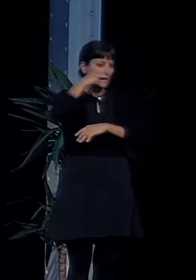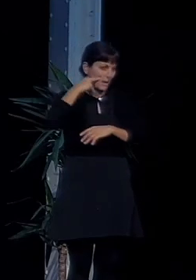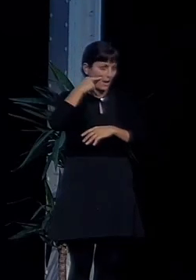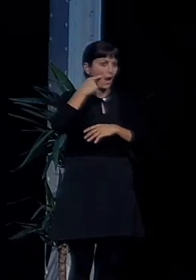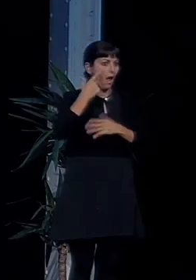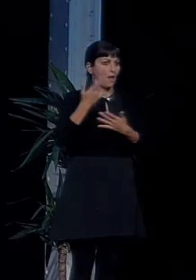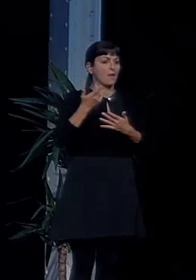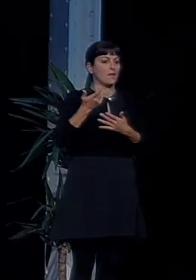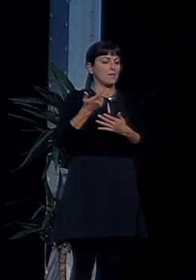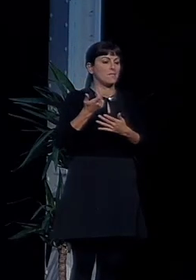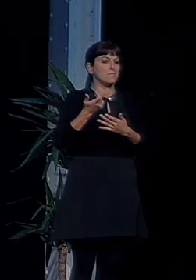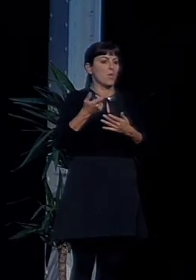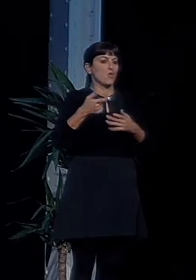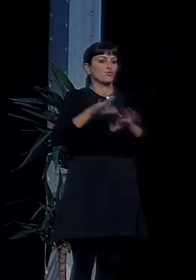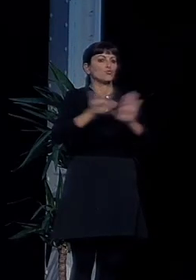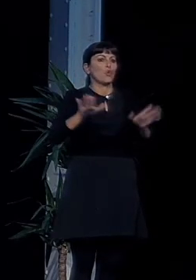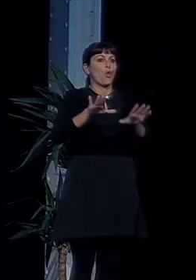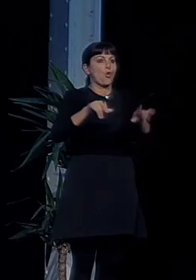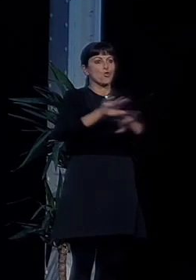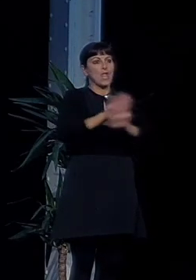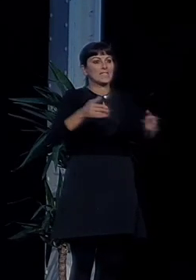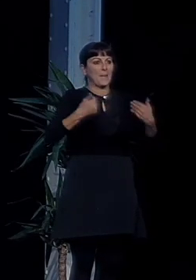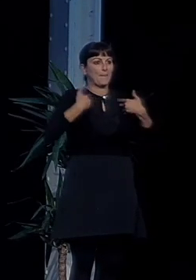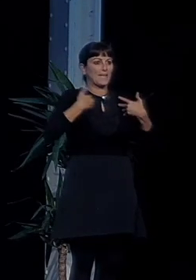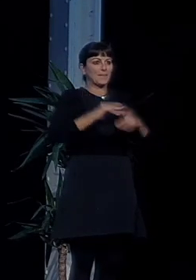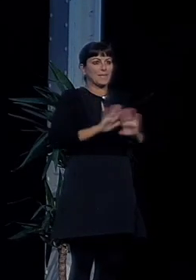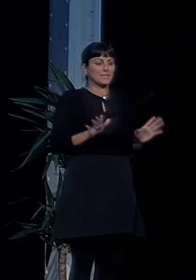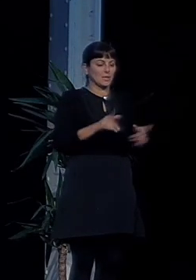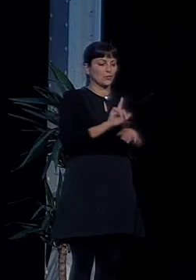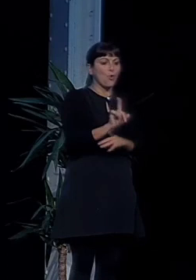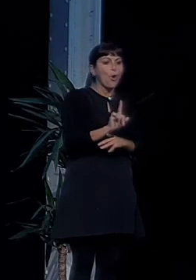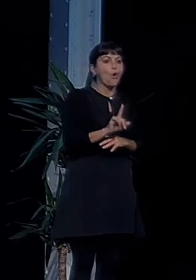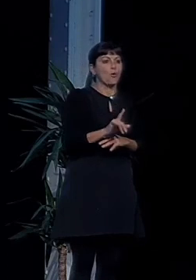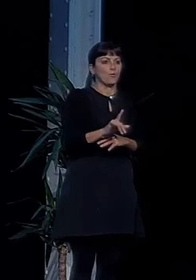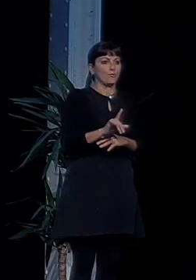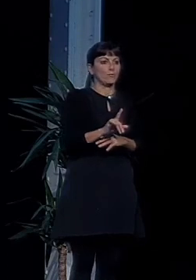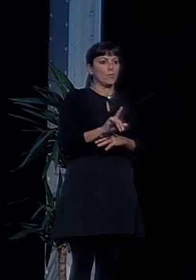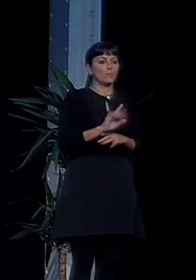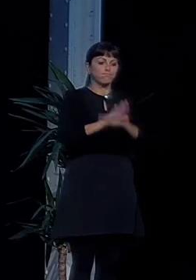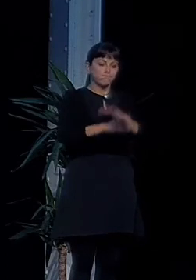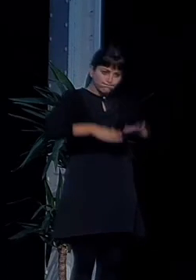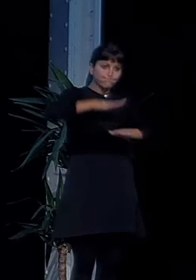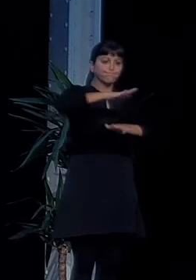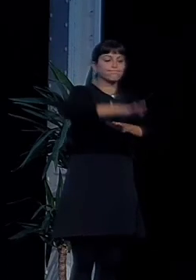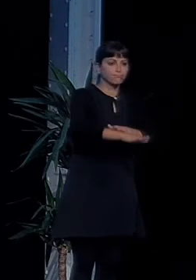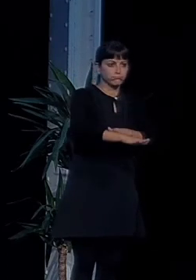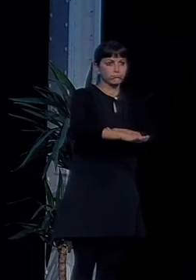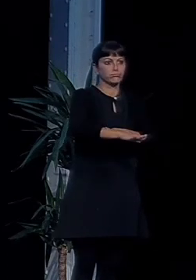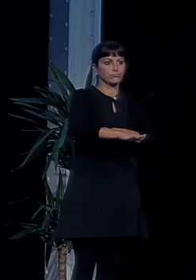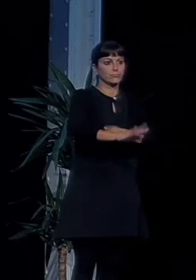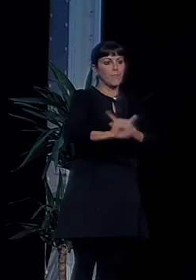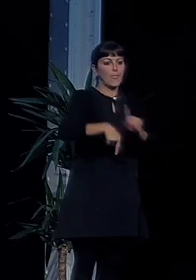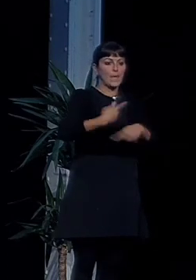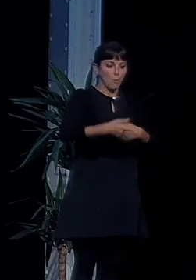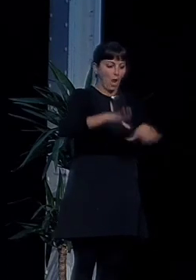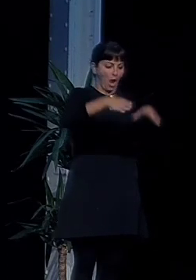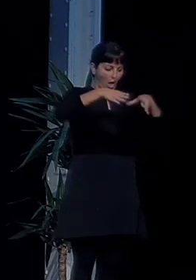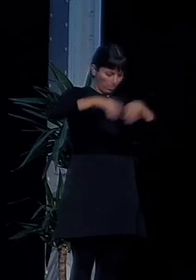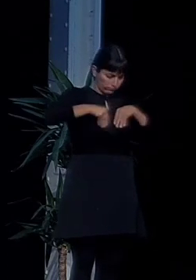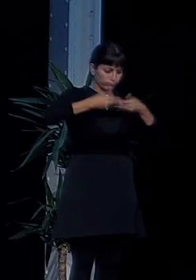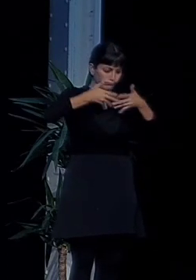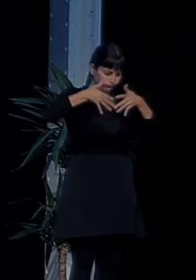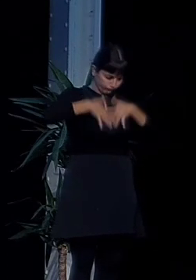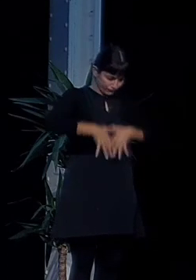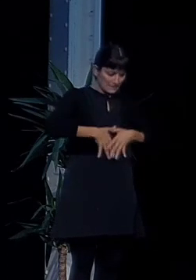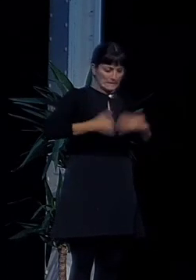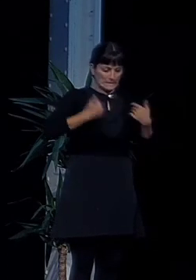eso, sino luego hacer un... Una vez ya has podido, bueno, asumir esa posición de